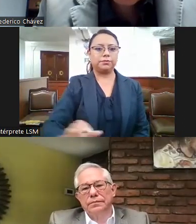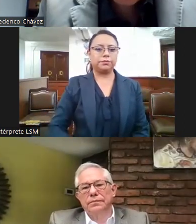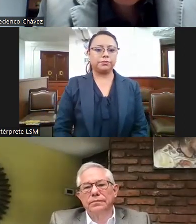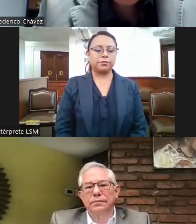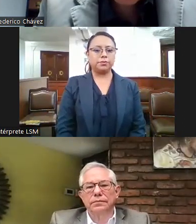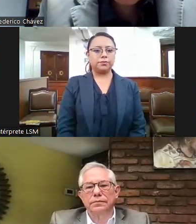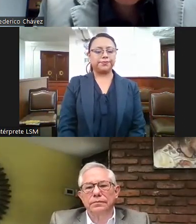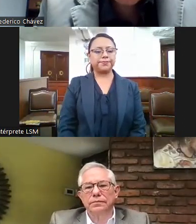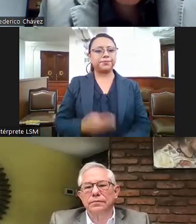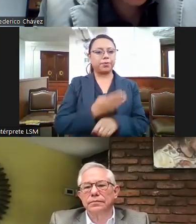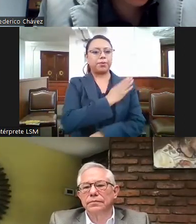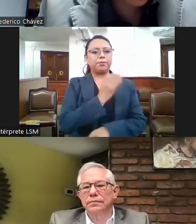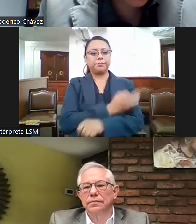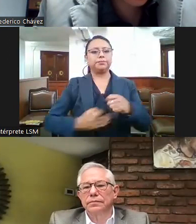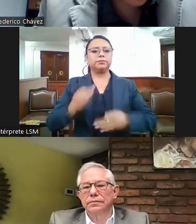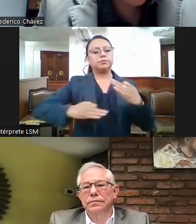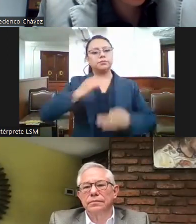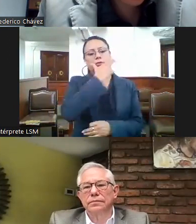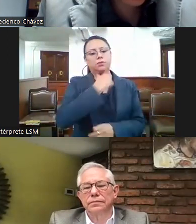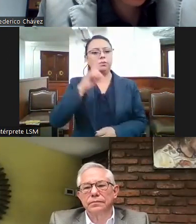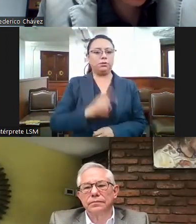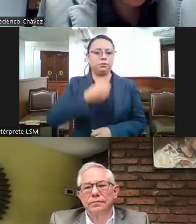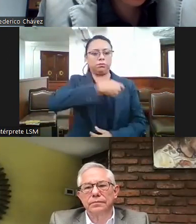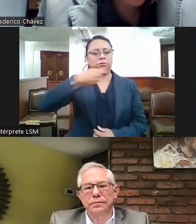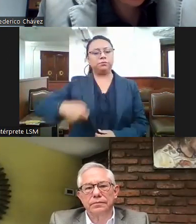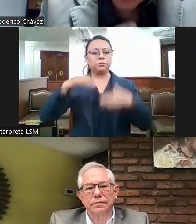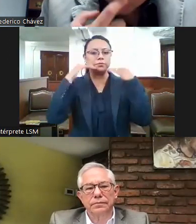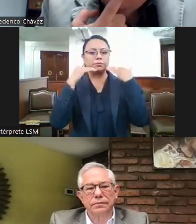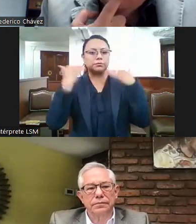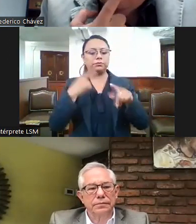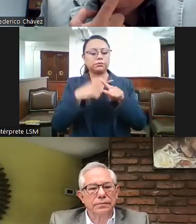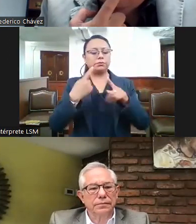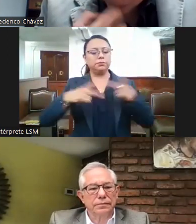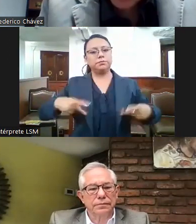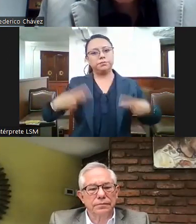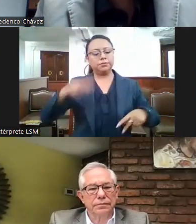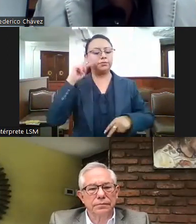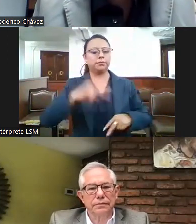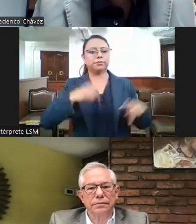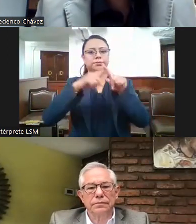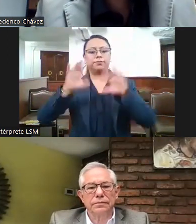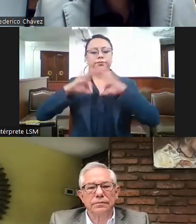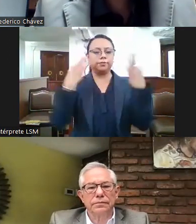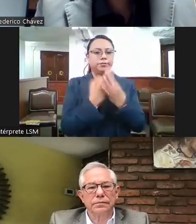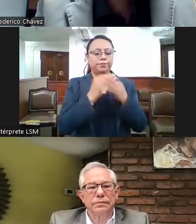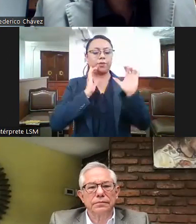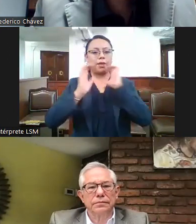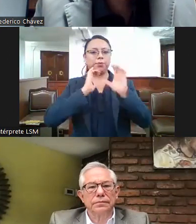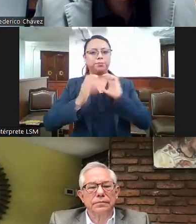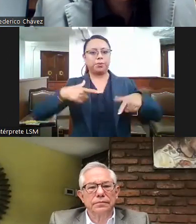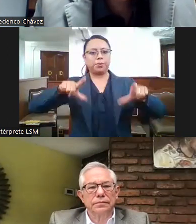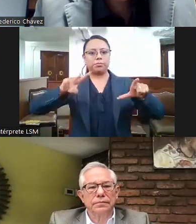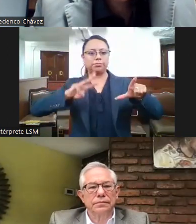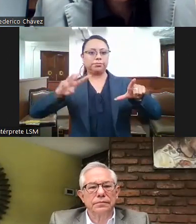Muy buenas tardes a todos y a todas. Saludo cordialmente a quienes nos siguen a través de los medios de comunicación digitales,